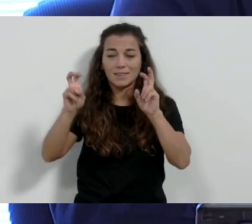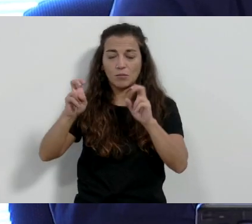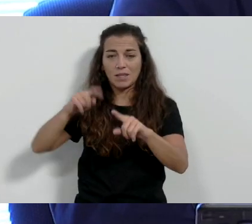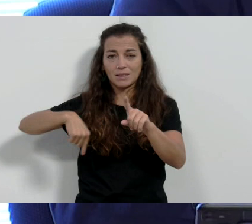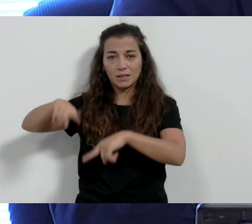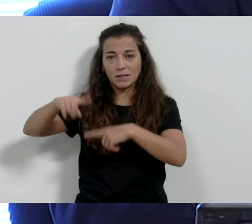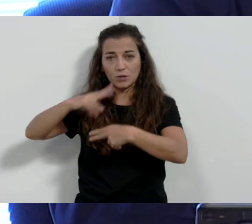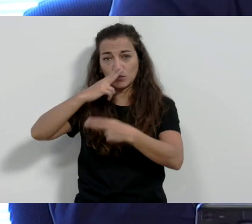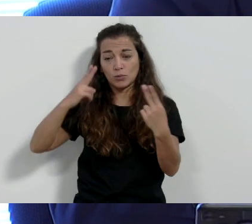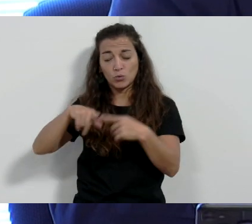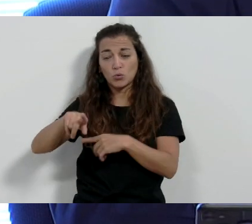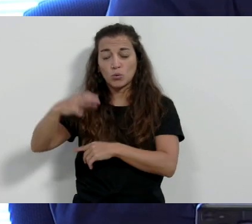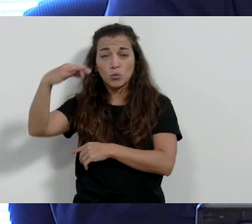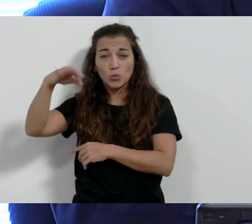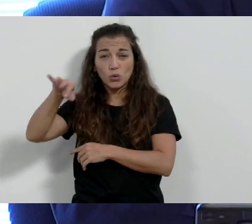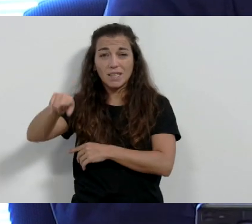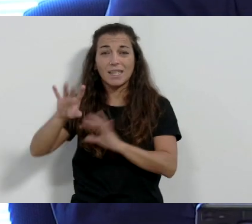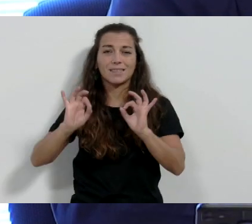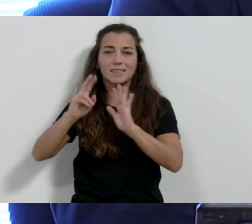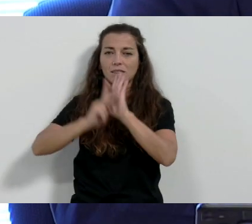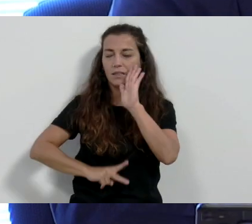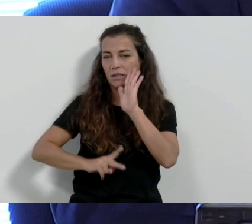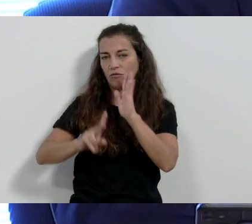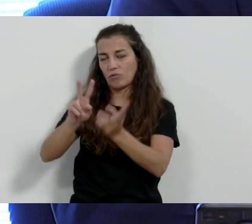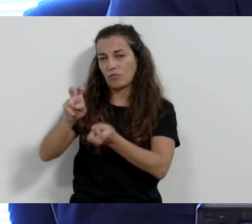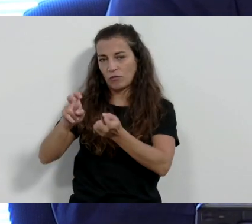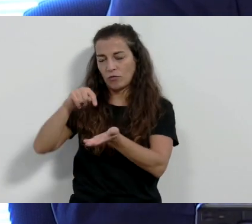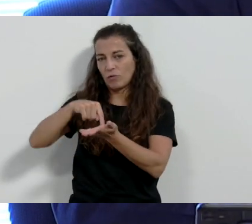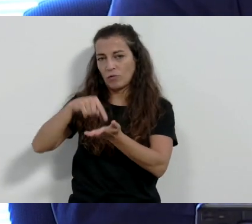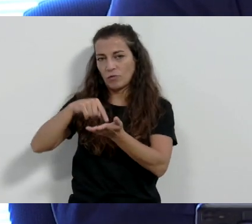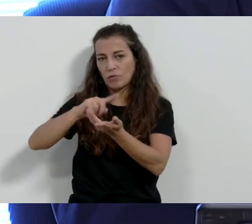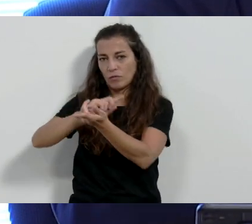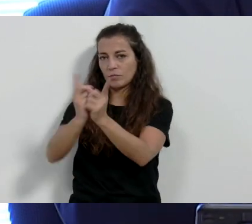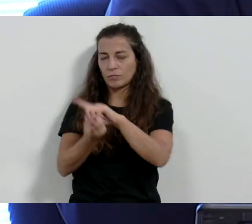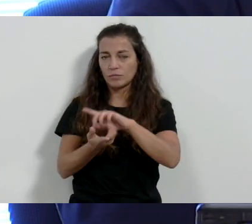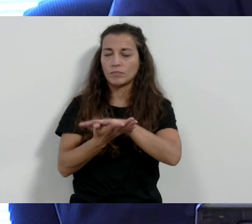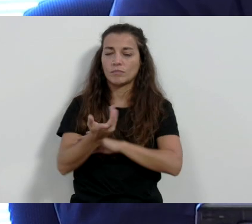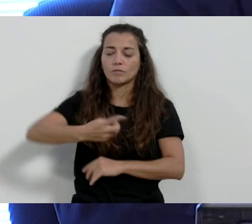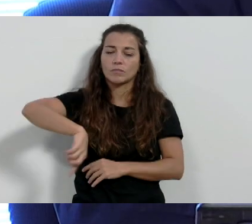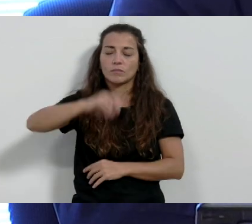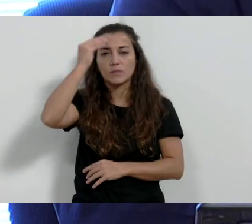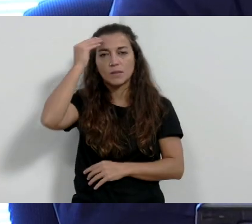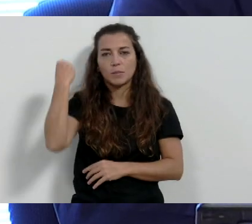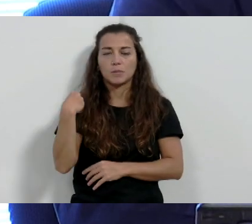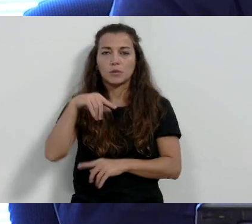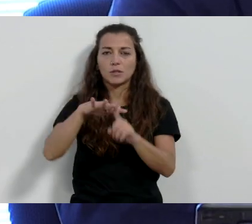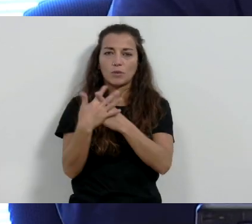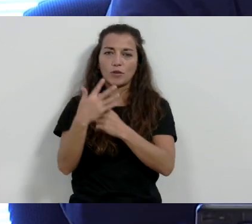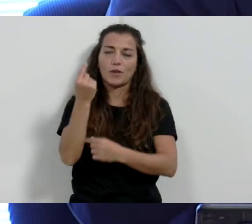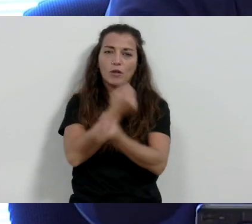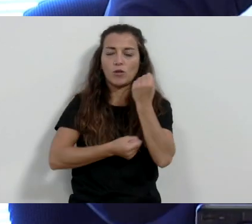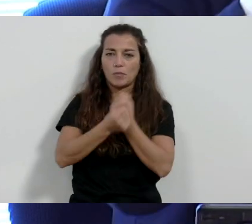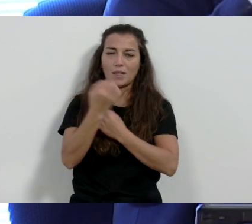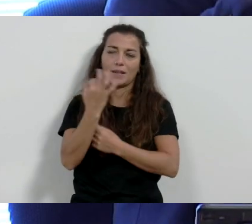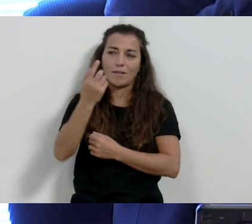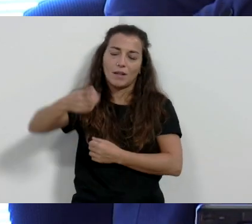es la única ordenanza fiscal que se va a modificar. Entonces, nosotros vemos que ante la situación económica, creo que el esfuerzo que tiene que hacer el Ayuntamiento debe ser